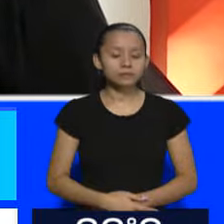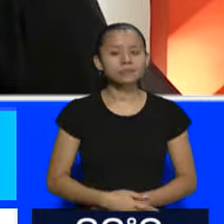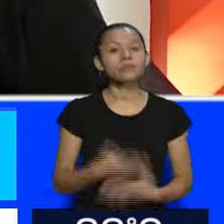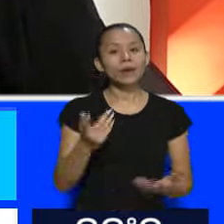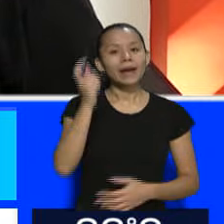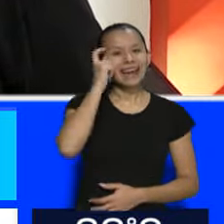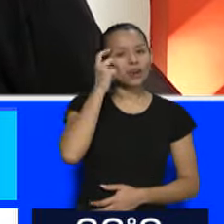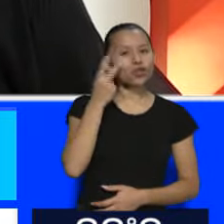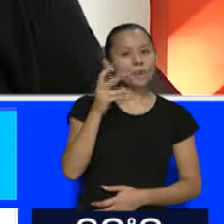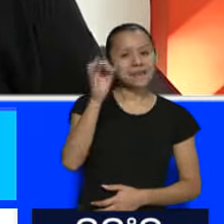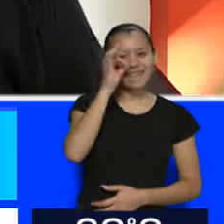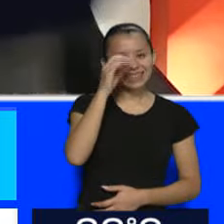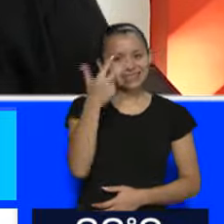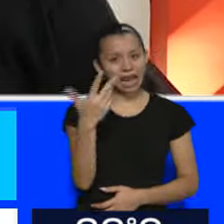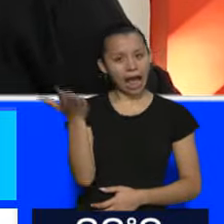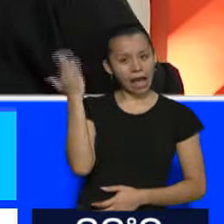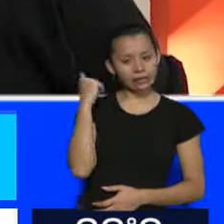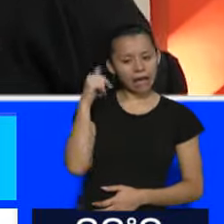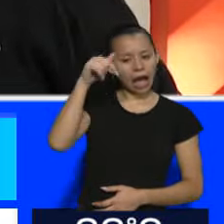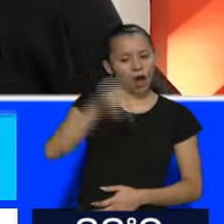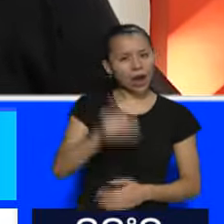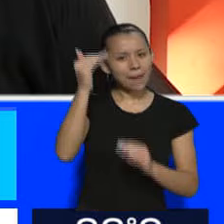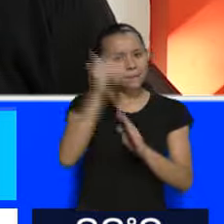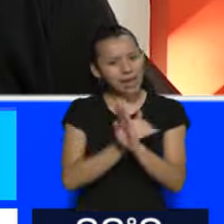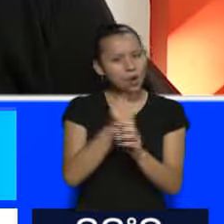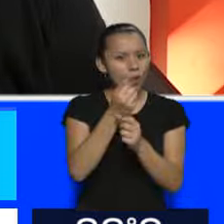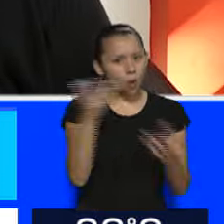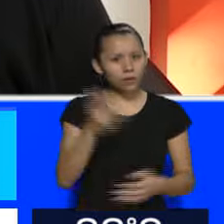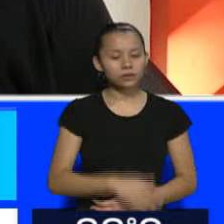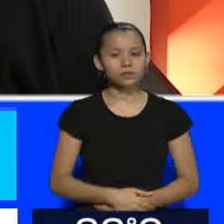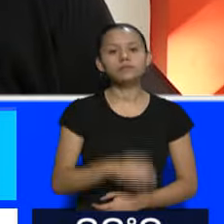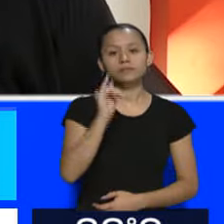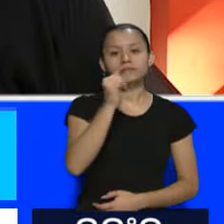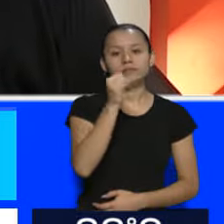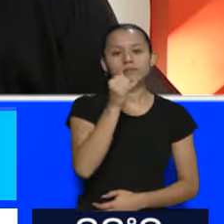2023, ¿bajó mucho? ¿En qué porcentaje? Y yo te diría que sí, bajó un poco.